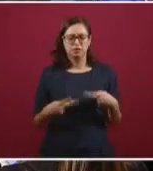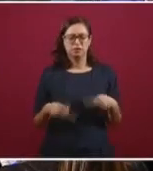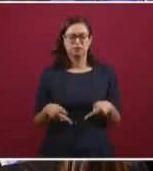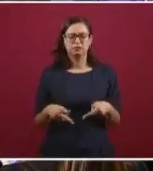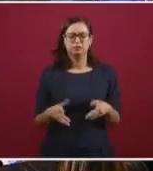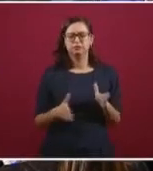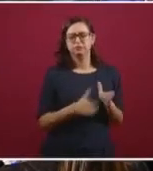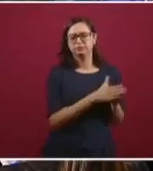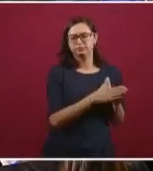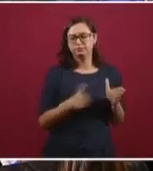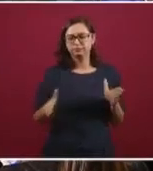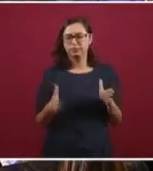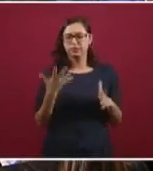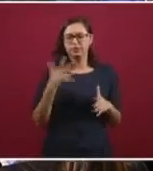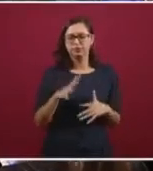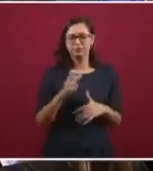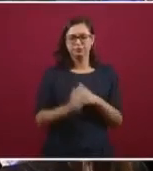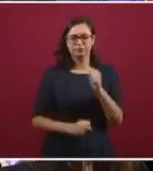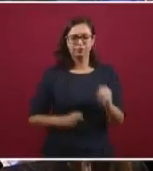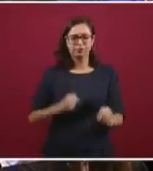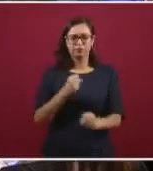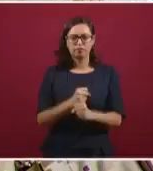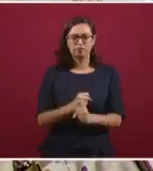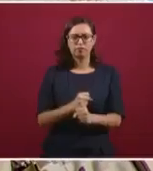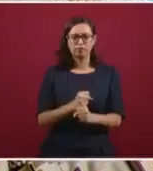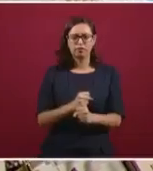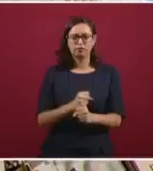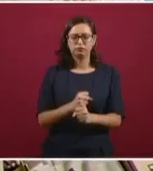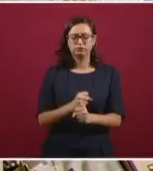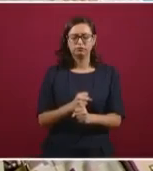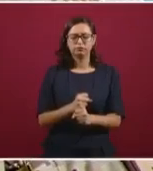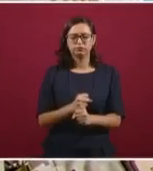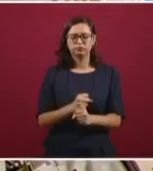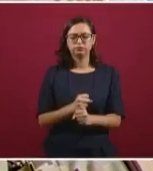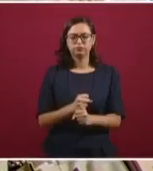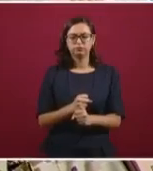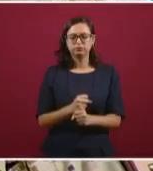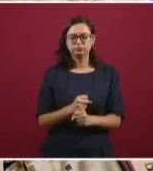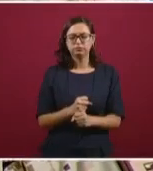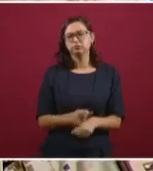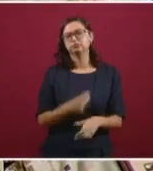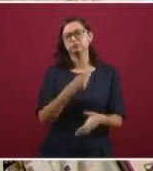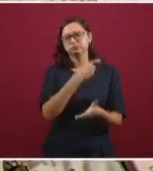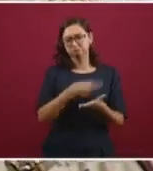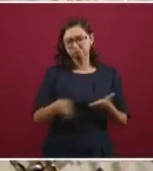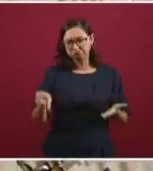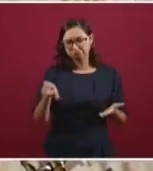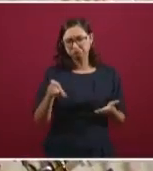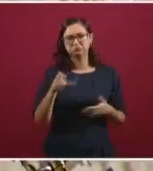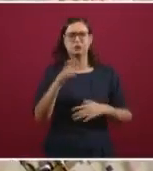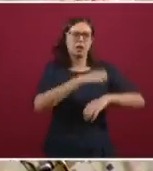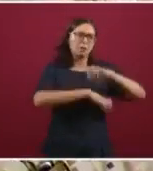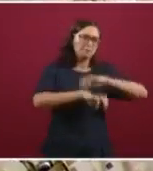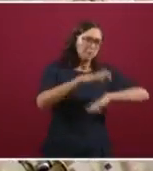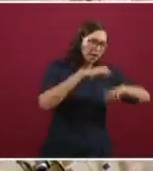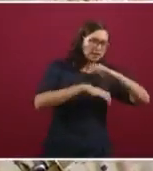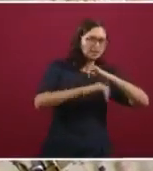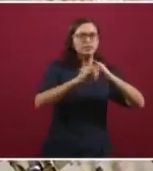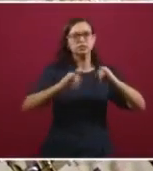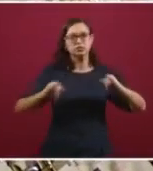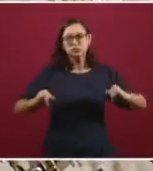en los 10 años, en este periodo de 10 años, por o a entidades, dependencias, empresas